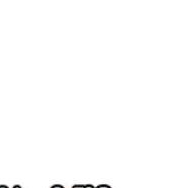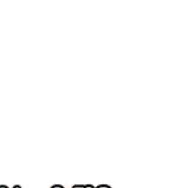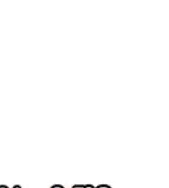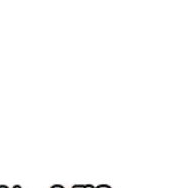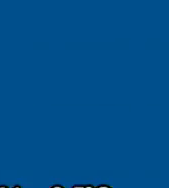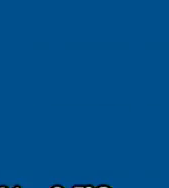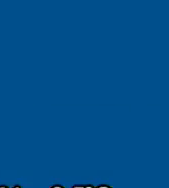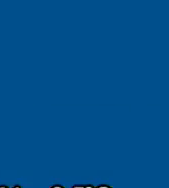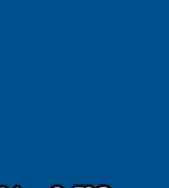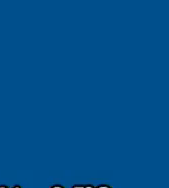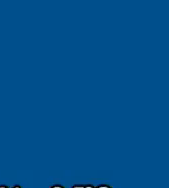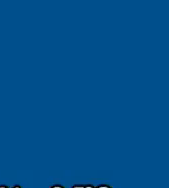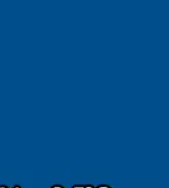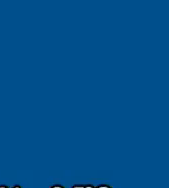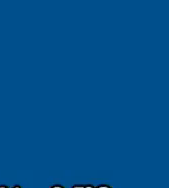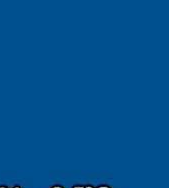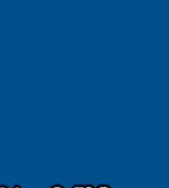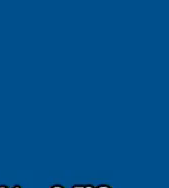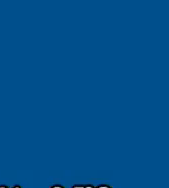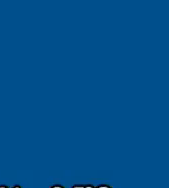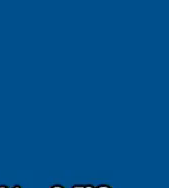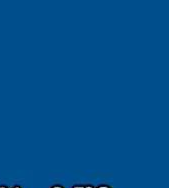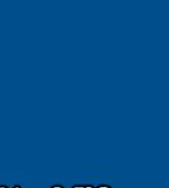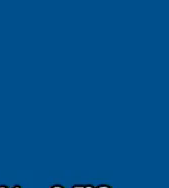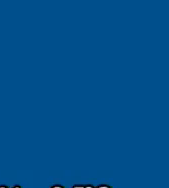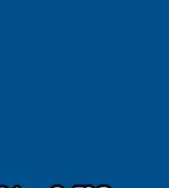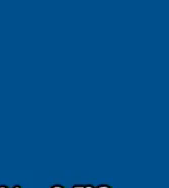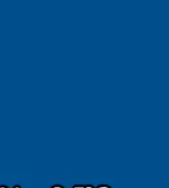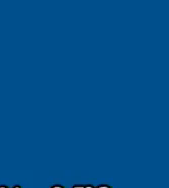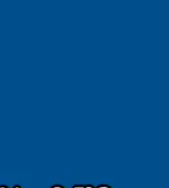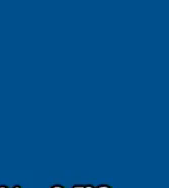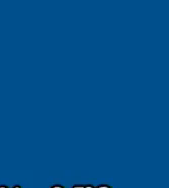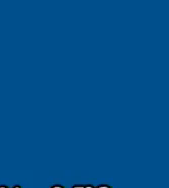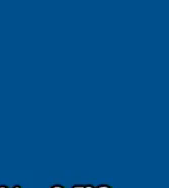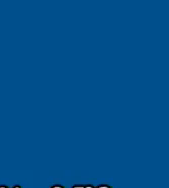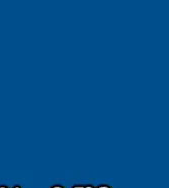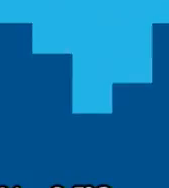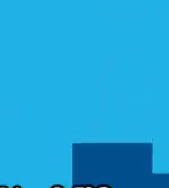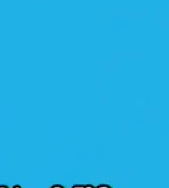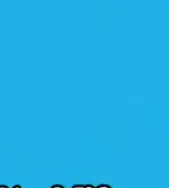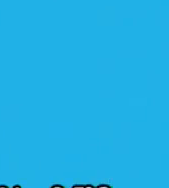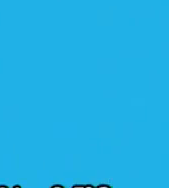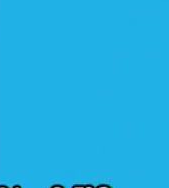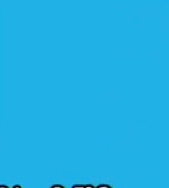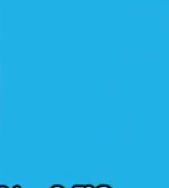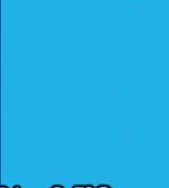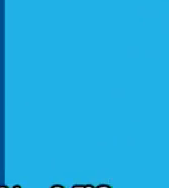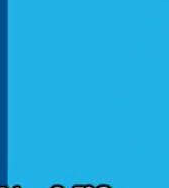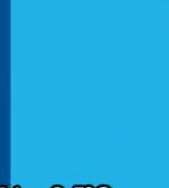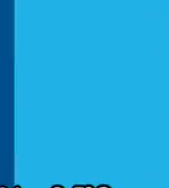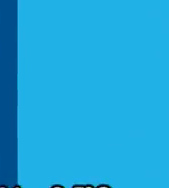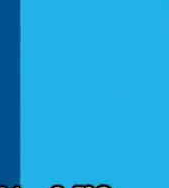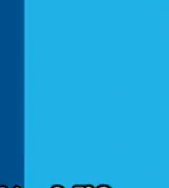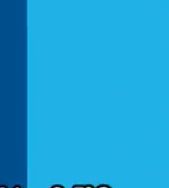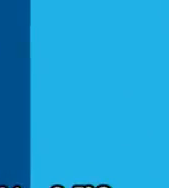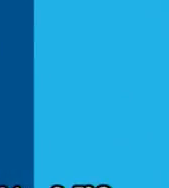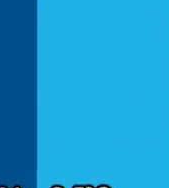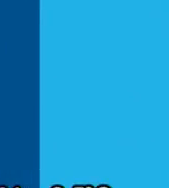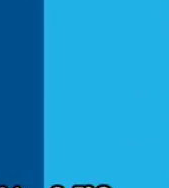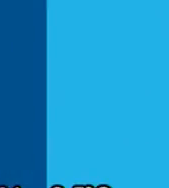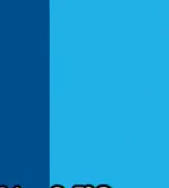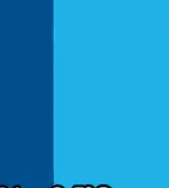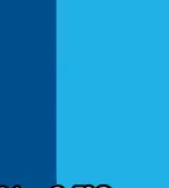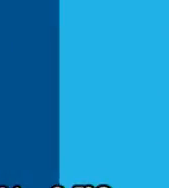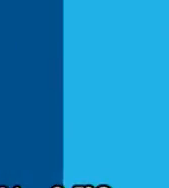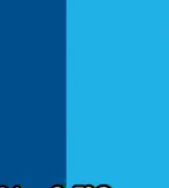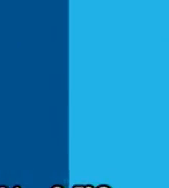Las Heras presenta Ciclo de Escritores Grupo Planeta Grupo América. El exitoso ciclo de charlas